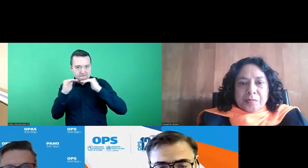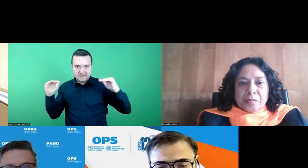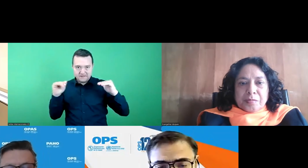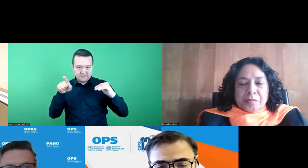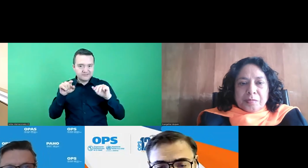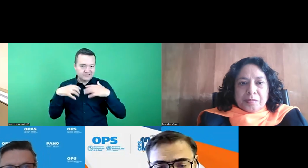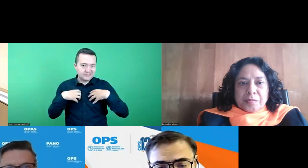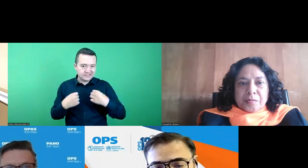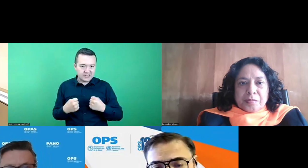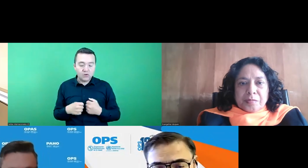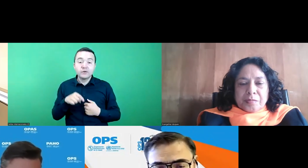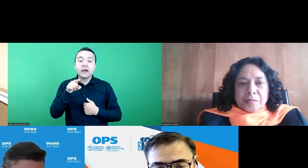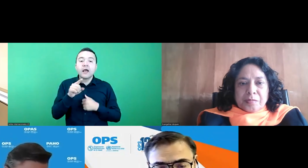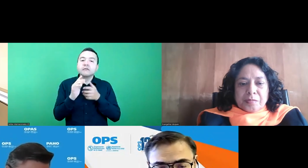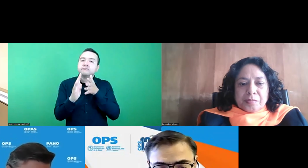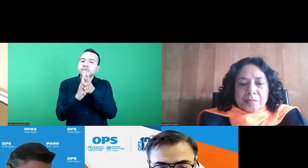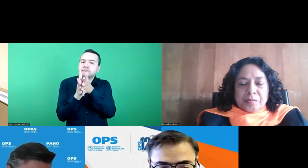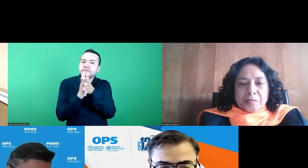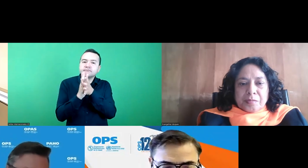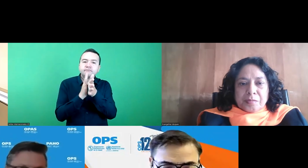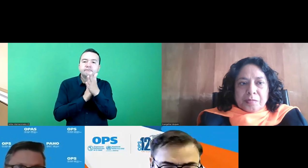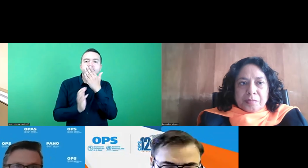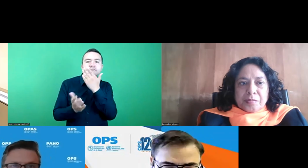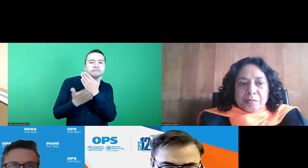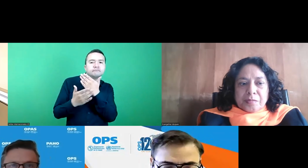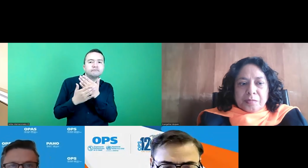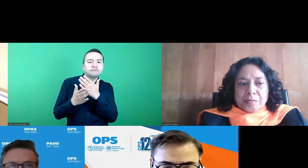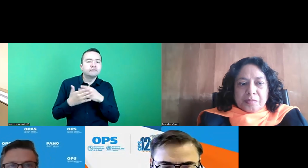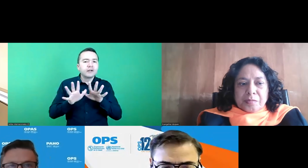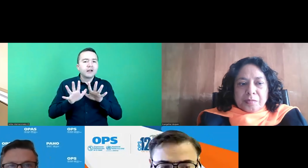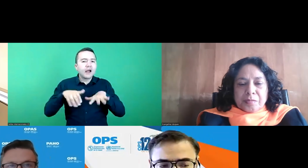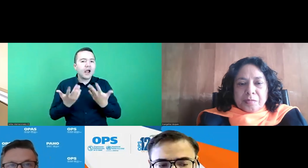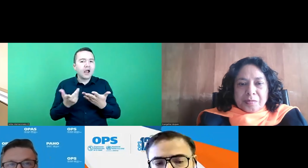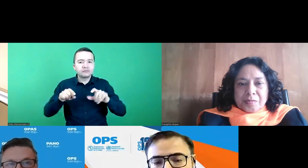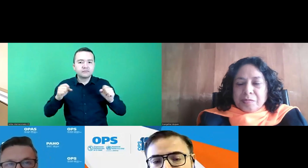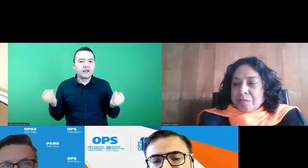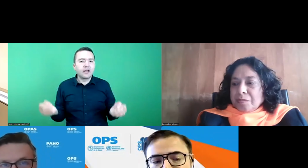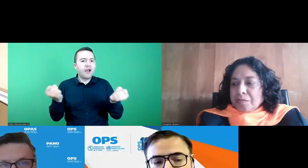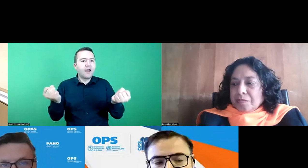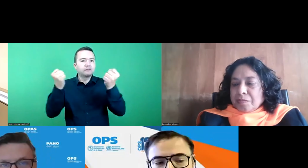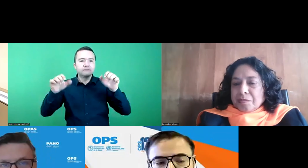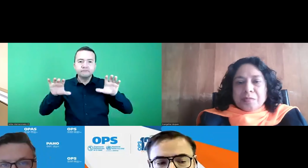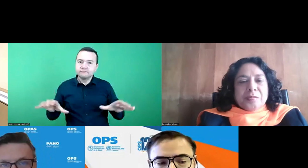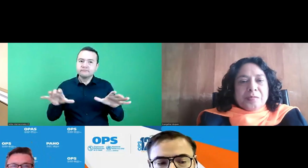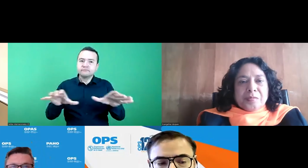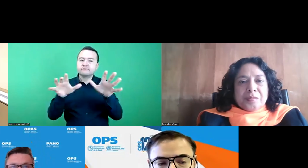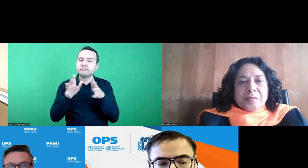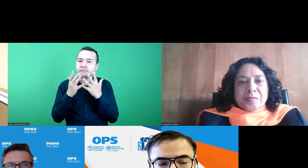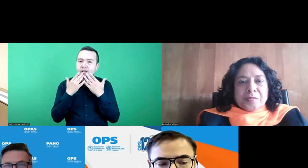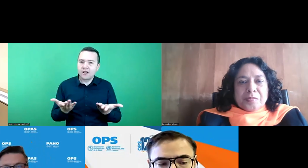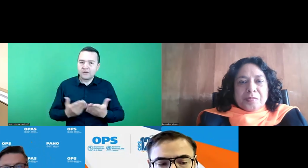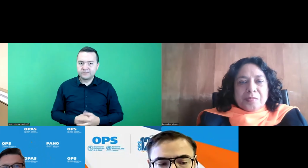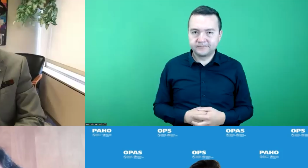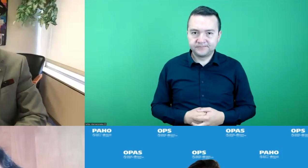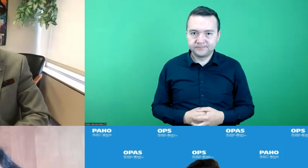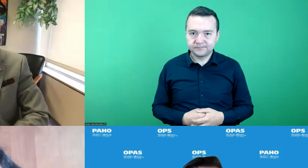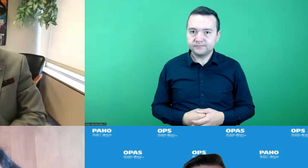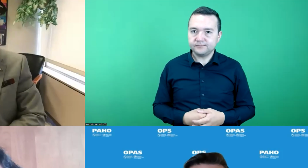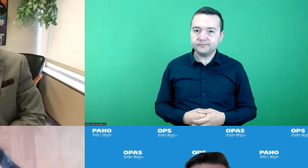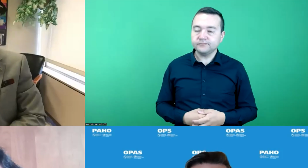objetivo fundamental de esta actividad. Gracias, Ernesto. Gracias, Jonás, y buenos días